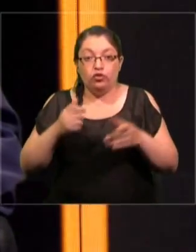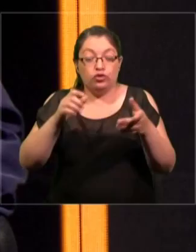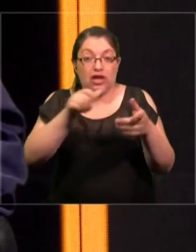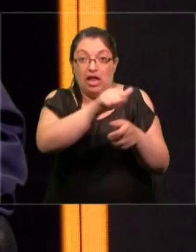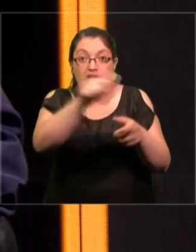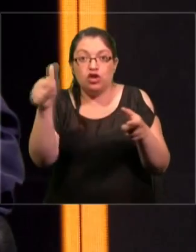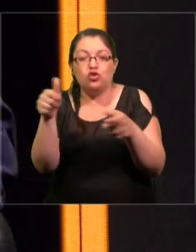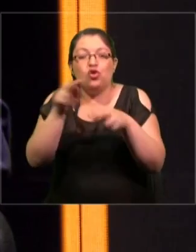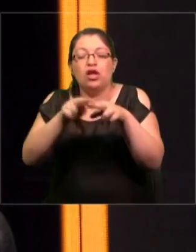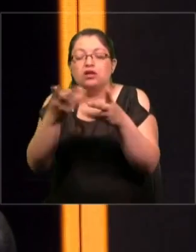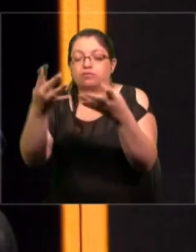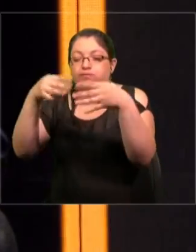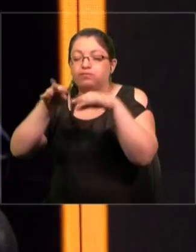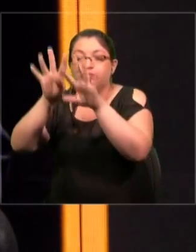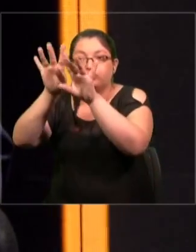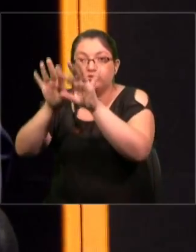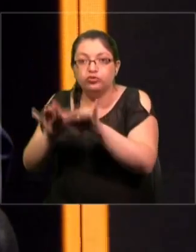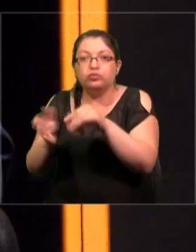colectiva la convierte en un mandato.